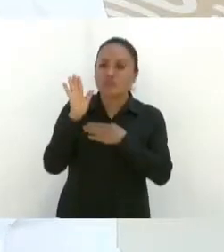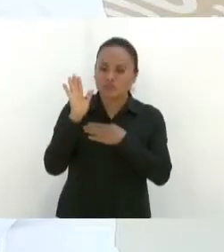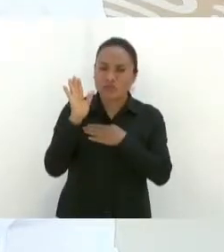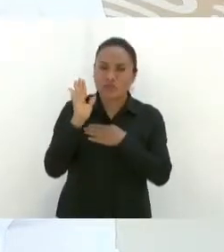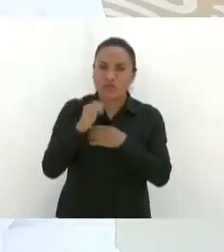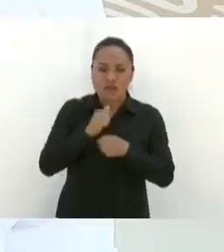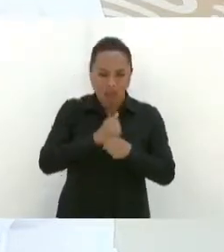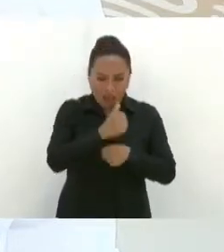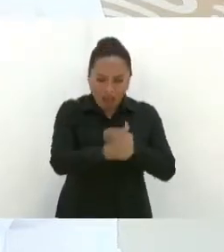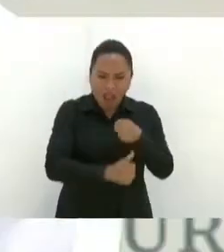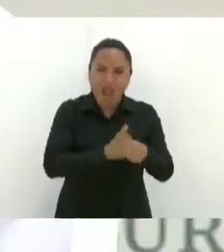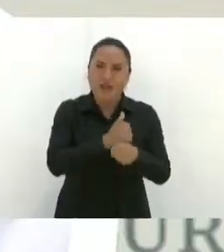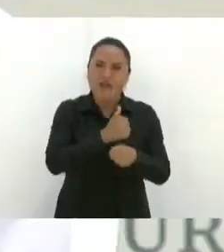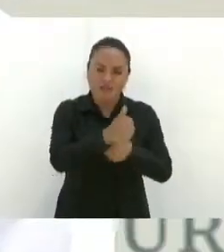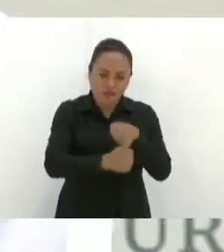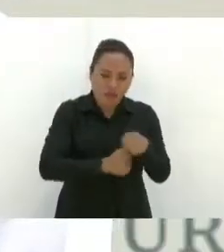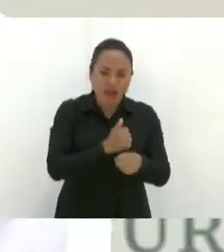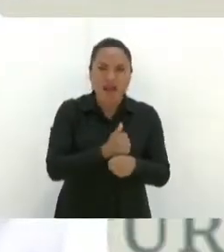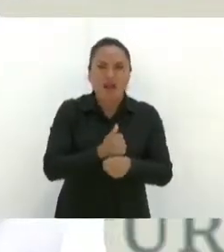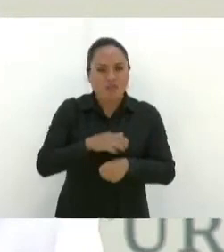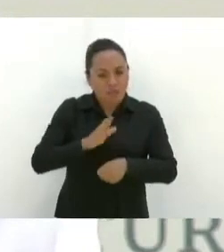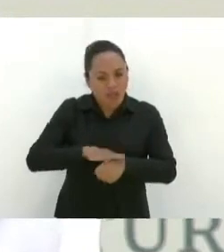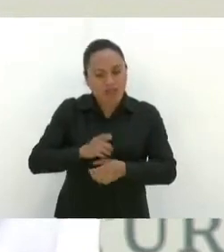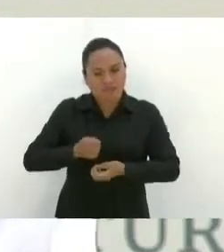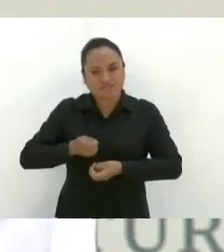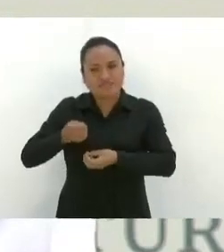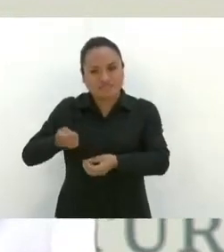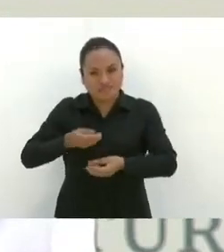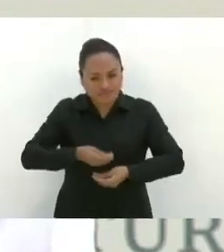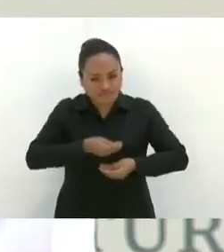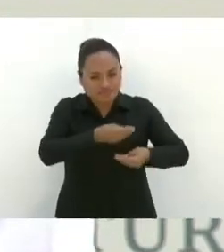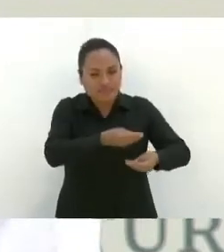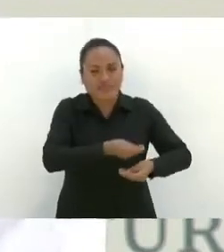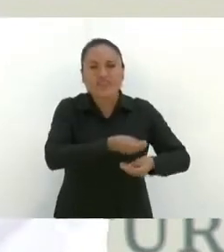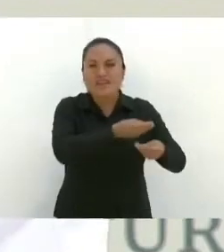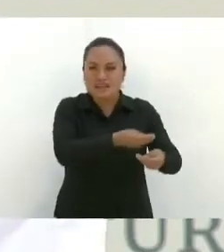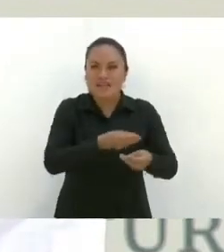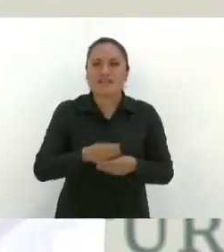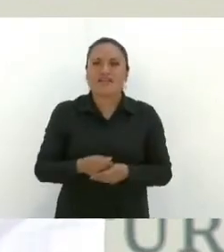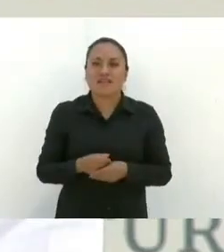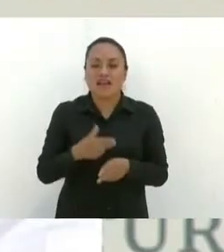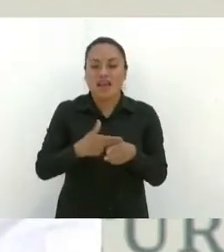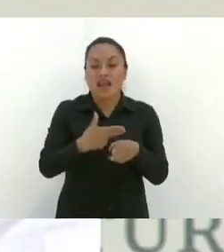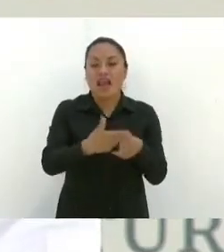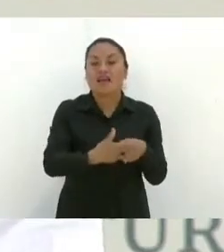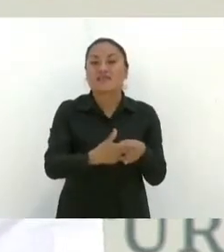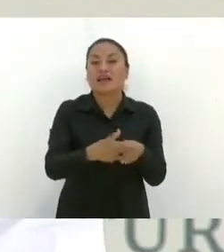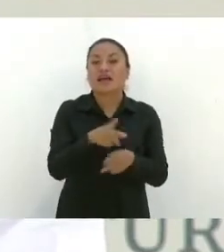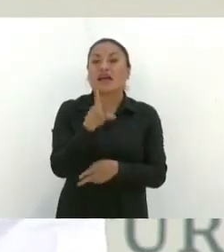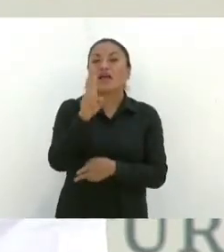Vamos a estar Entregando Más instrumentos Hasta El 2024